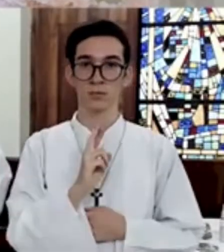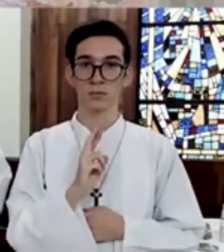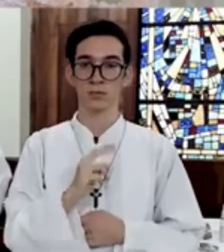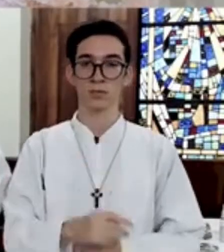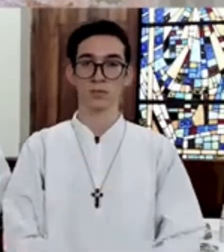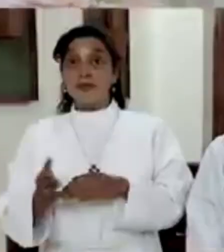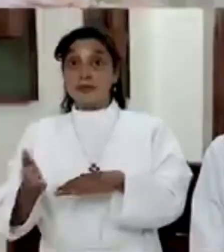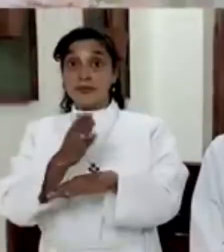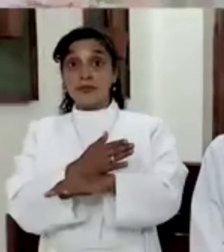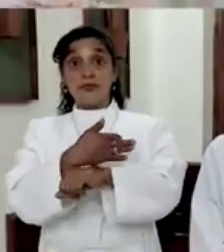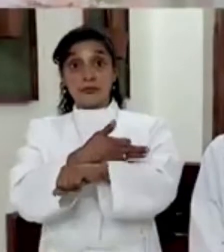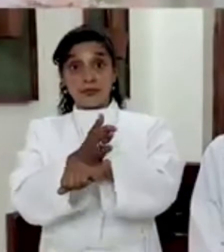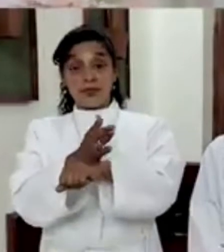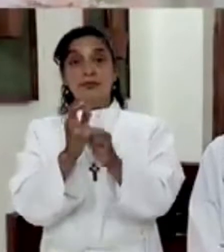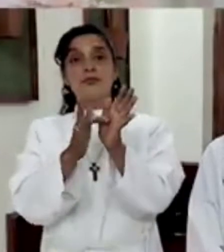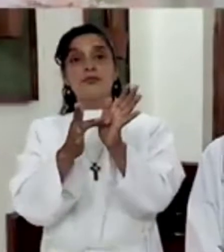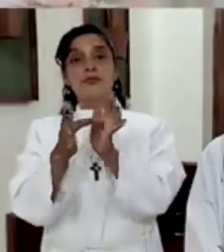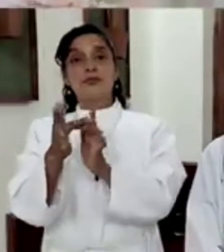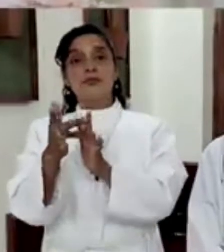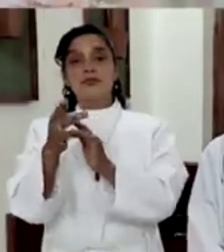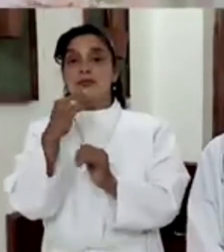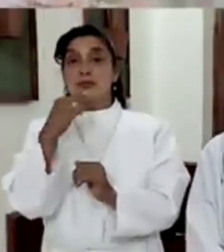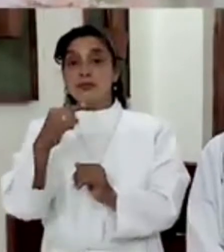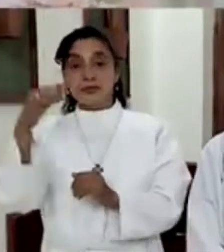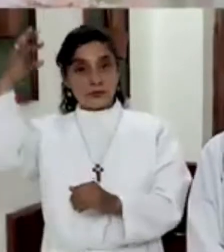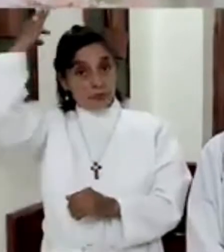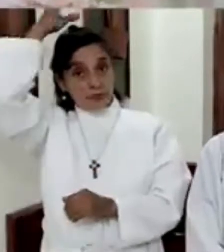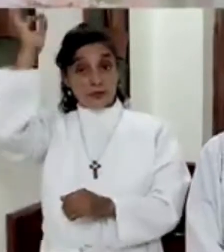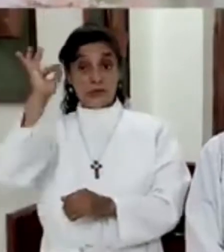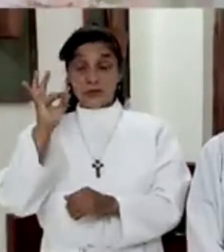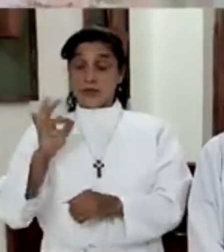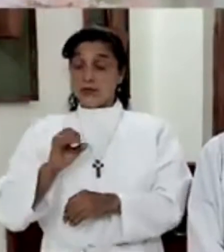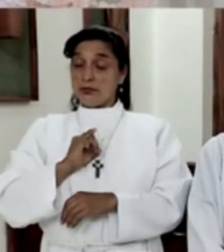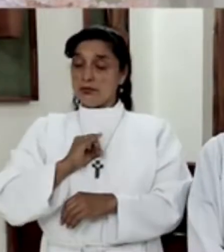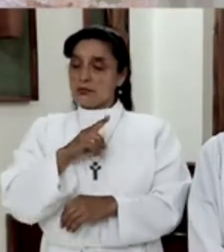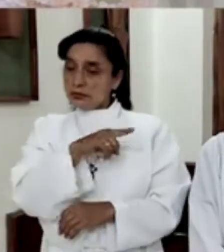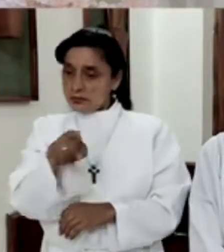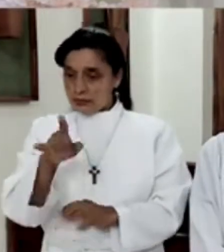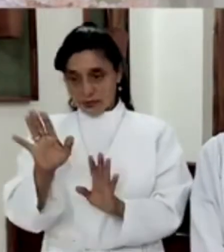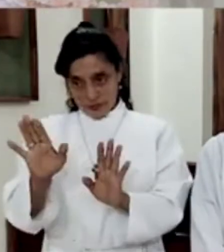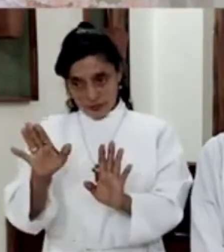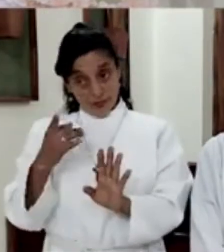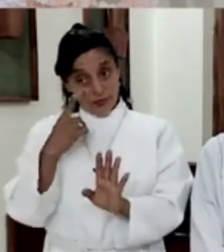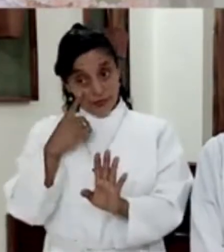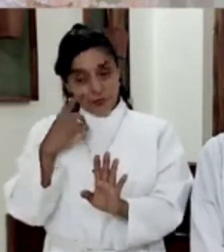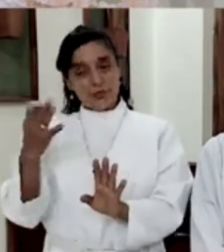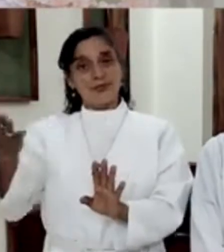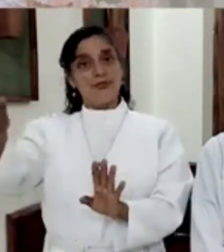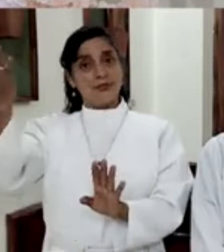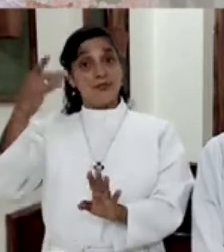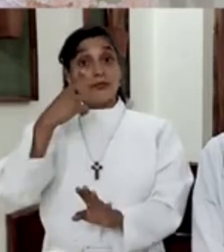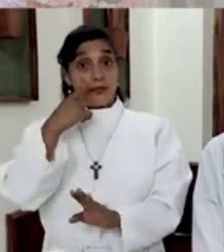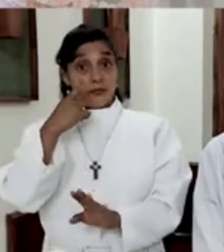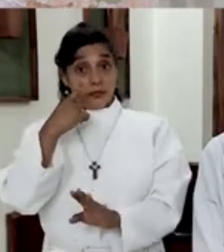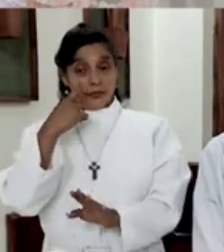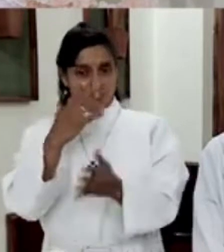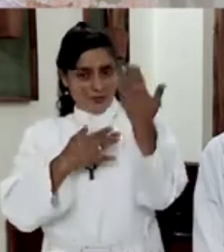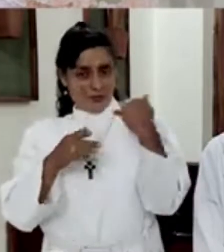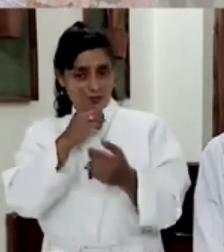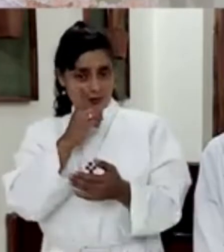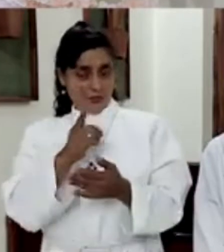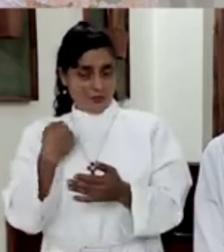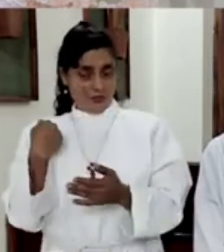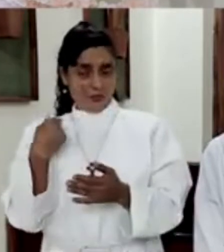En aquel tiempo, Jesús dijo a los fariseos: había un hombre rico que se vestía